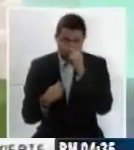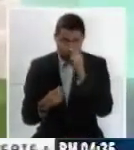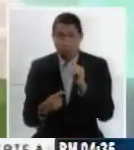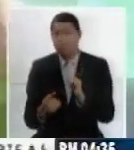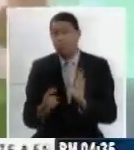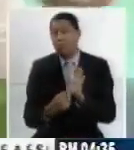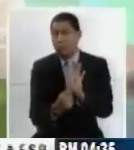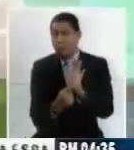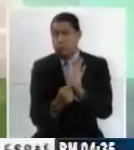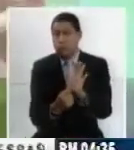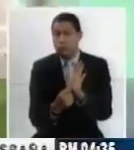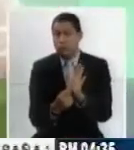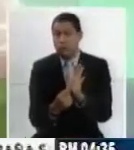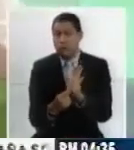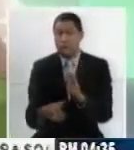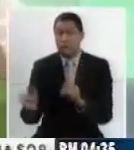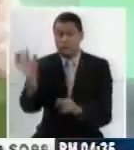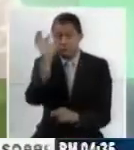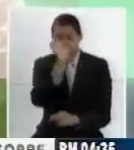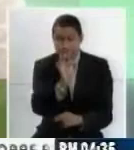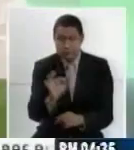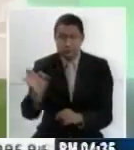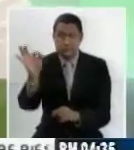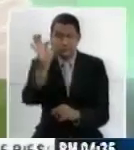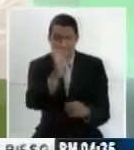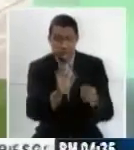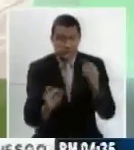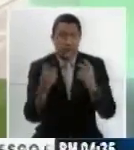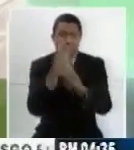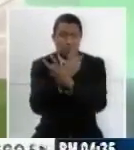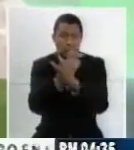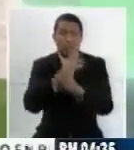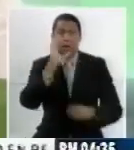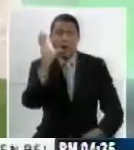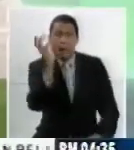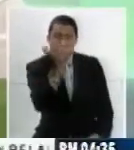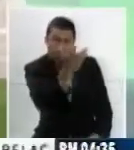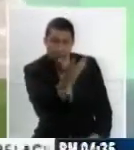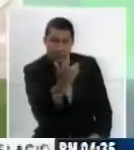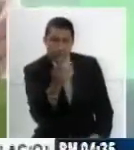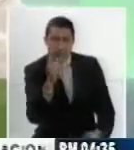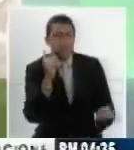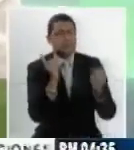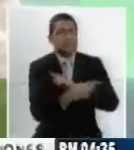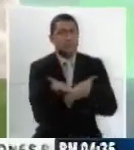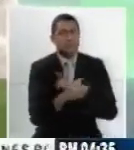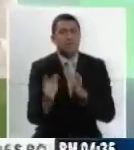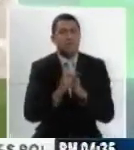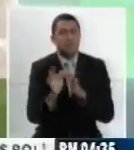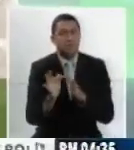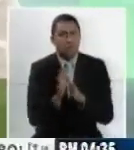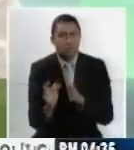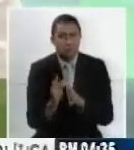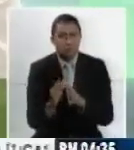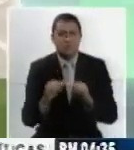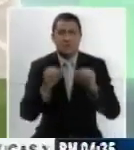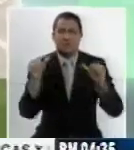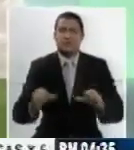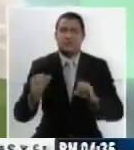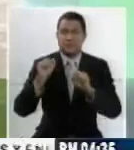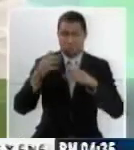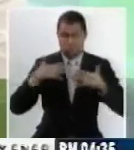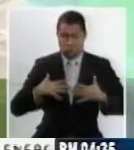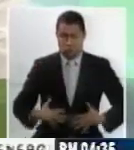exponiendo a alergenos, a sustancias, a productos, a contaminantes, a ambiente que perturba el normal funcionamiento del sistema